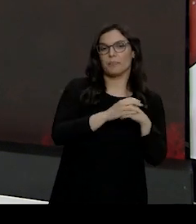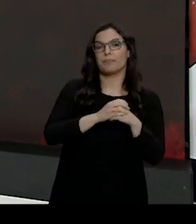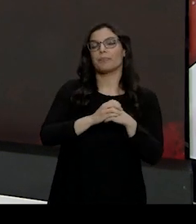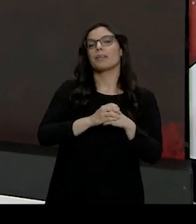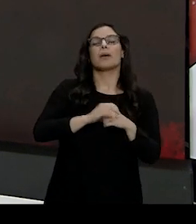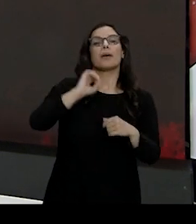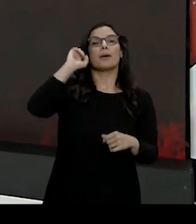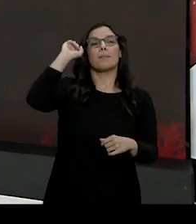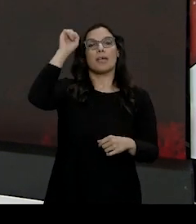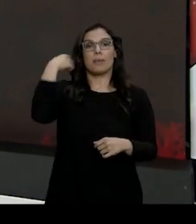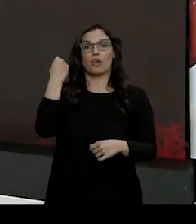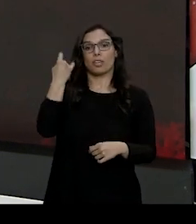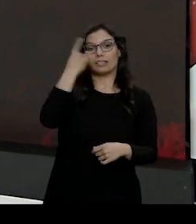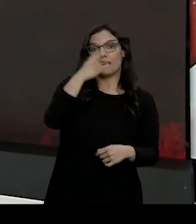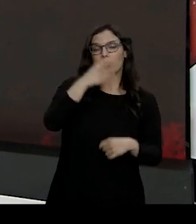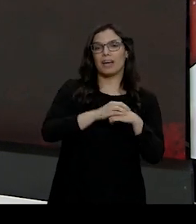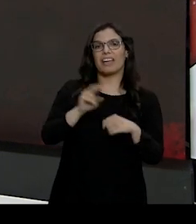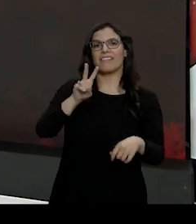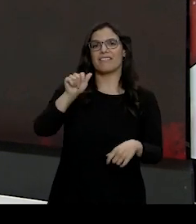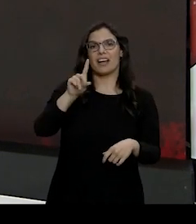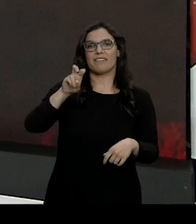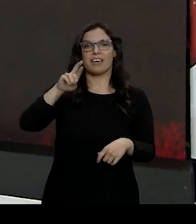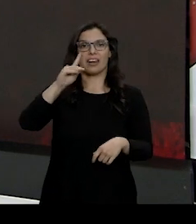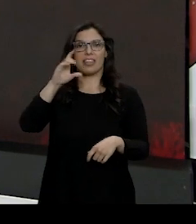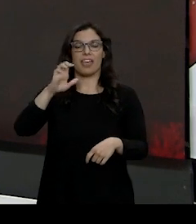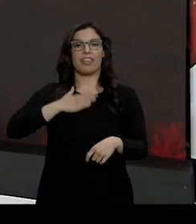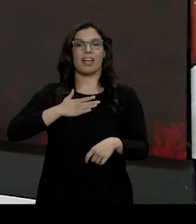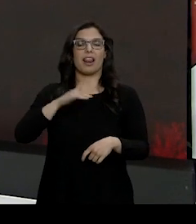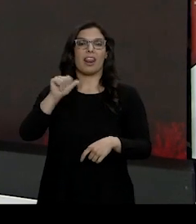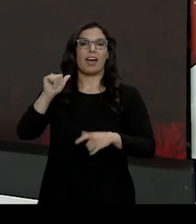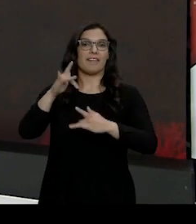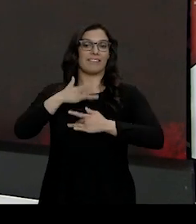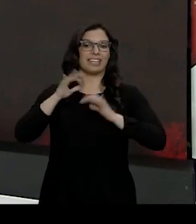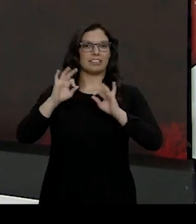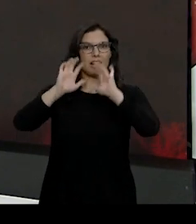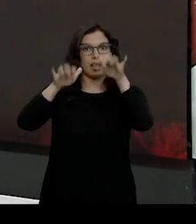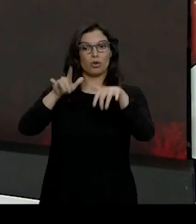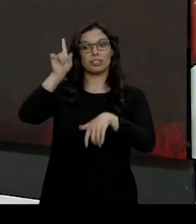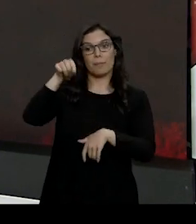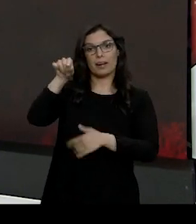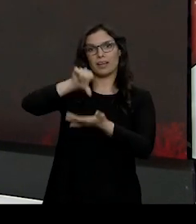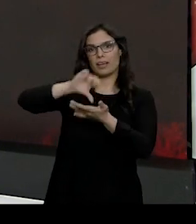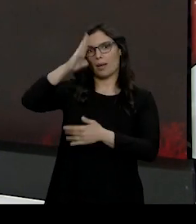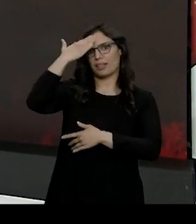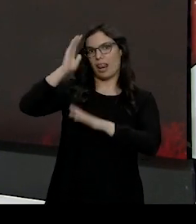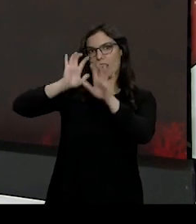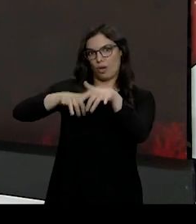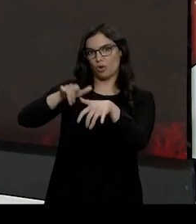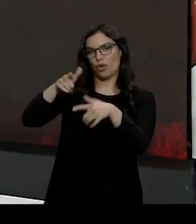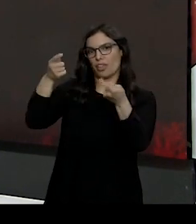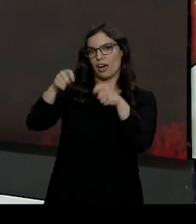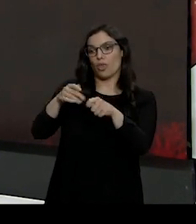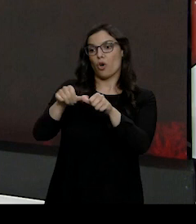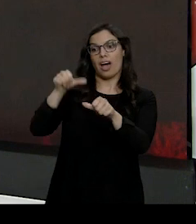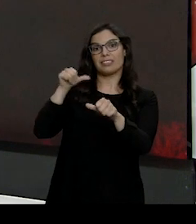en Salamanca y Valverde de la Virgen en León. Allí también, en la provincia de León, se ve afectada la capital. Hasta ahora no había